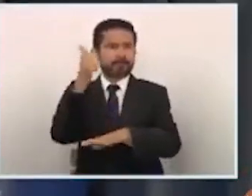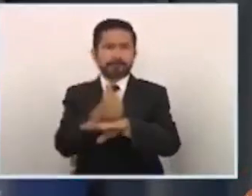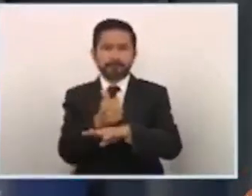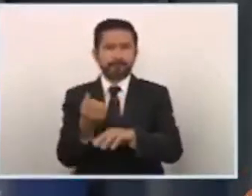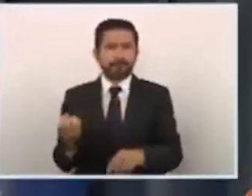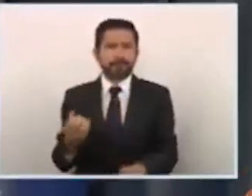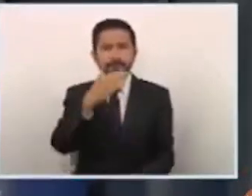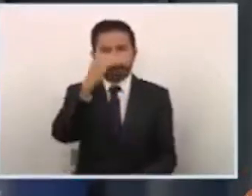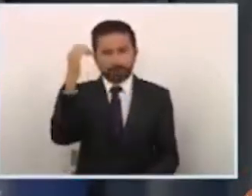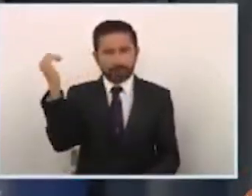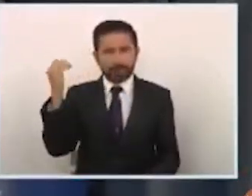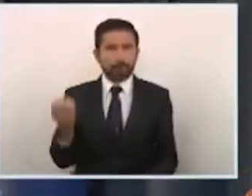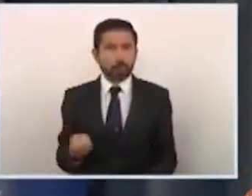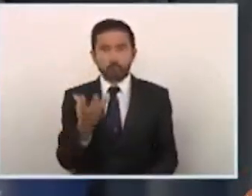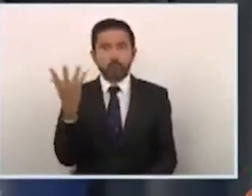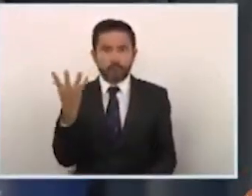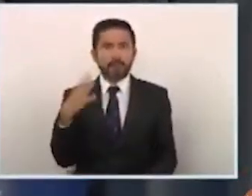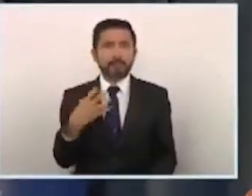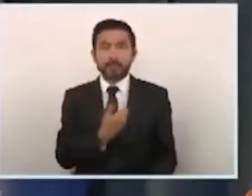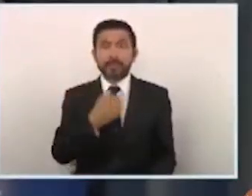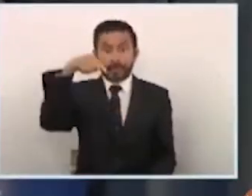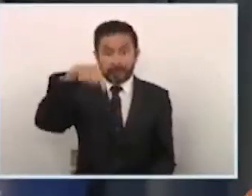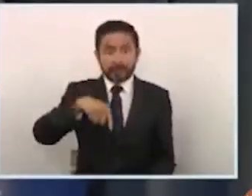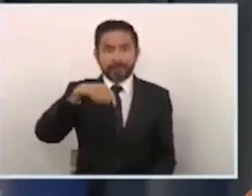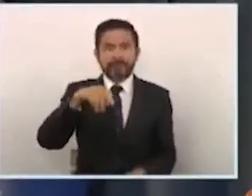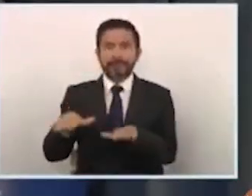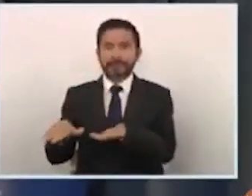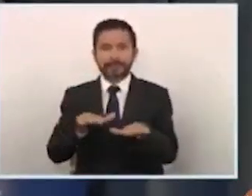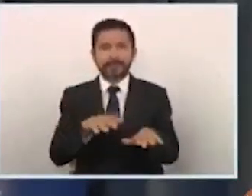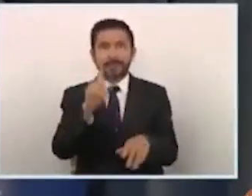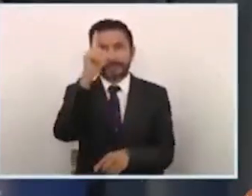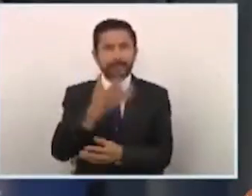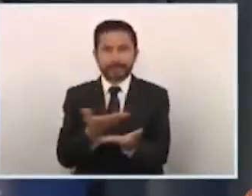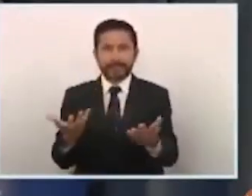refundando este país, que a eso hemos pedido. Muchísimas gracias y que Dios los bendiga a todos.